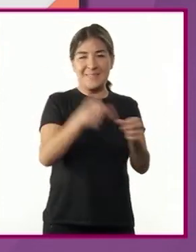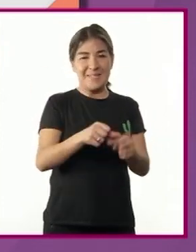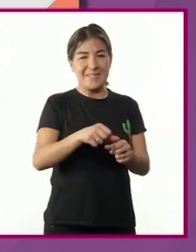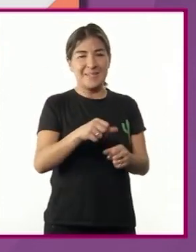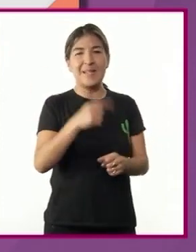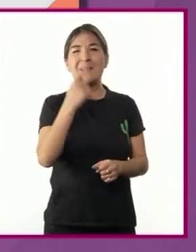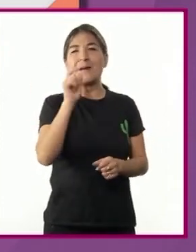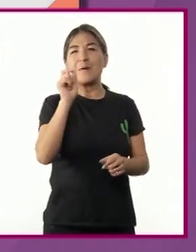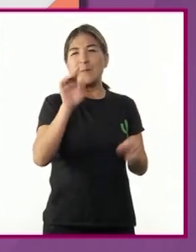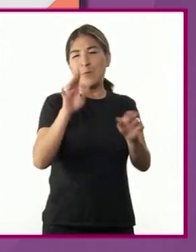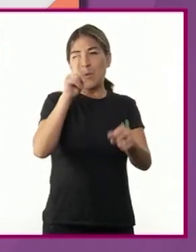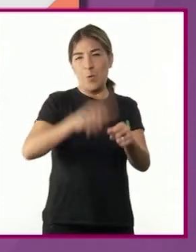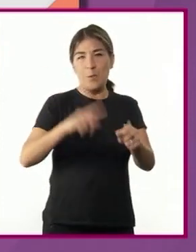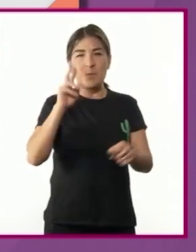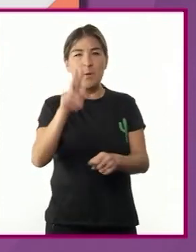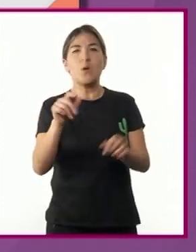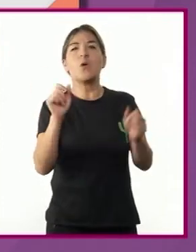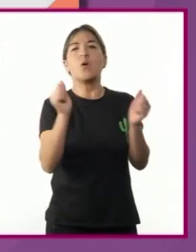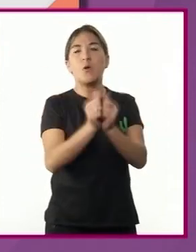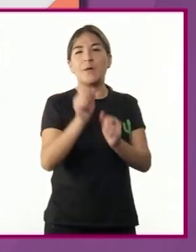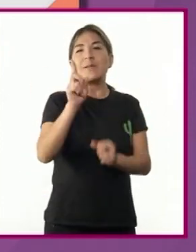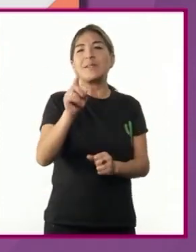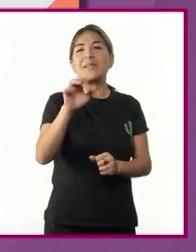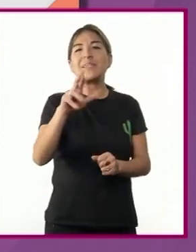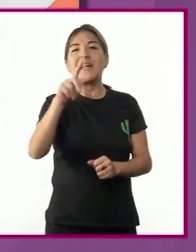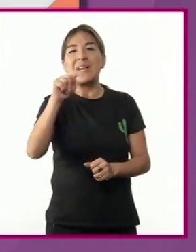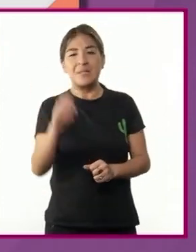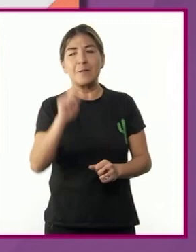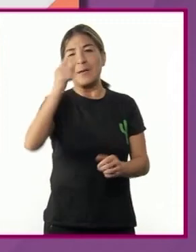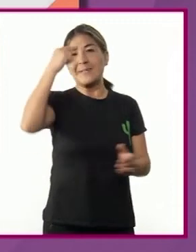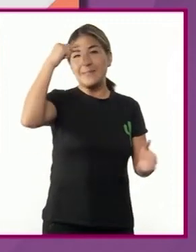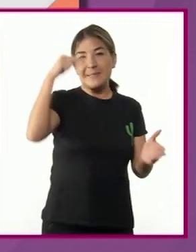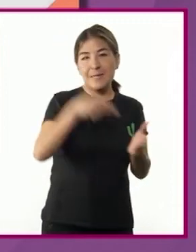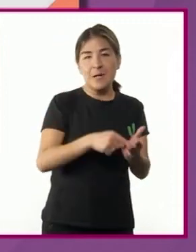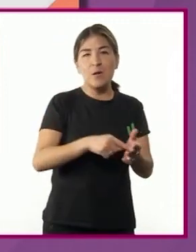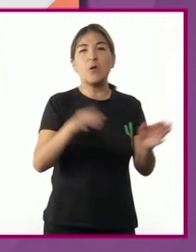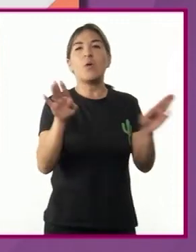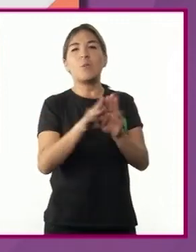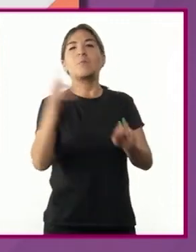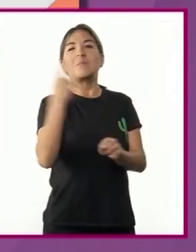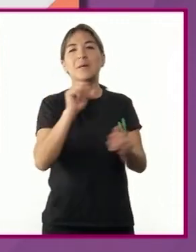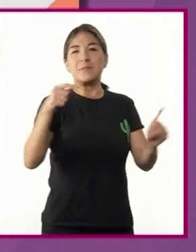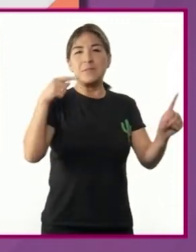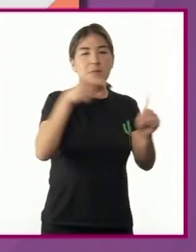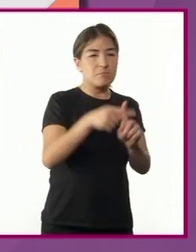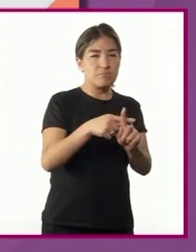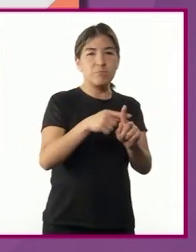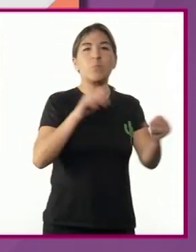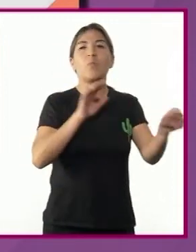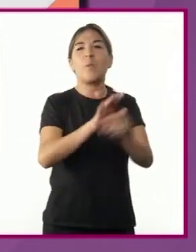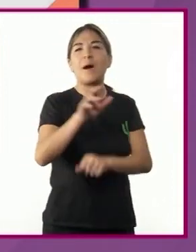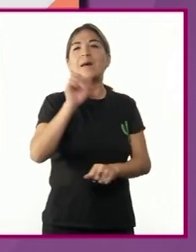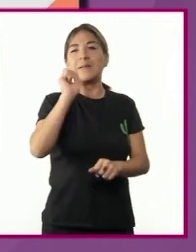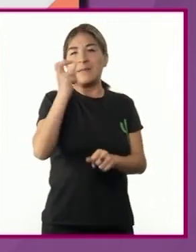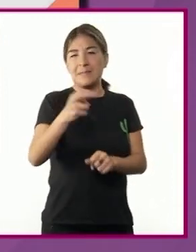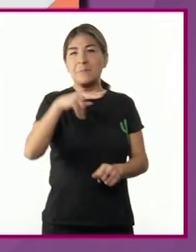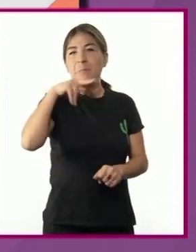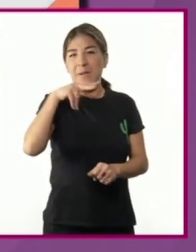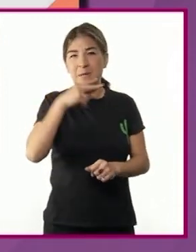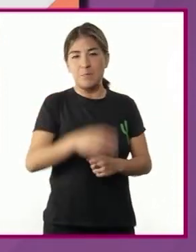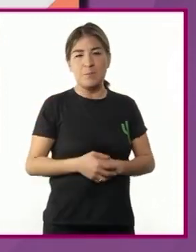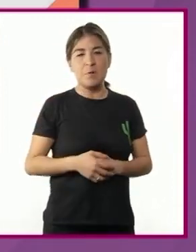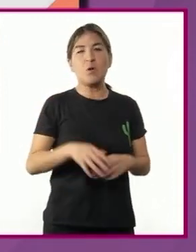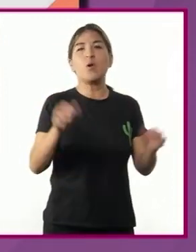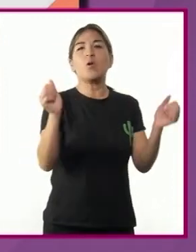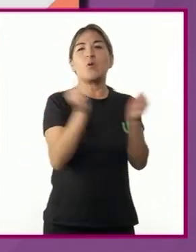oración sustantiva de objeto directo, creer. Es un verbo que requiere de un objeto directo, es decir, de